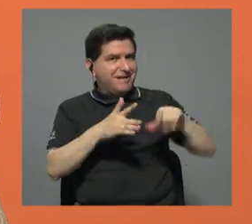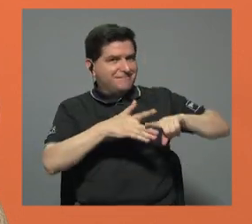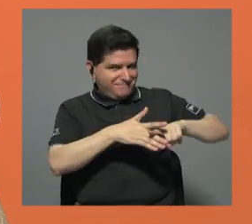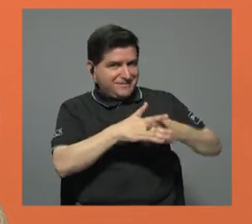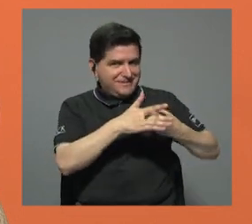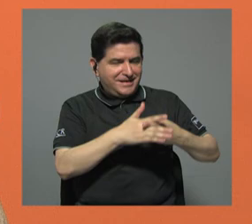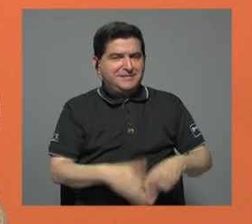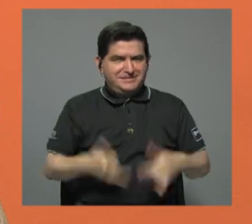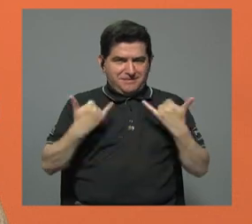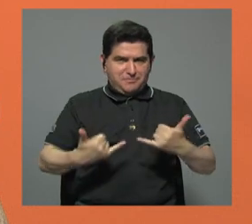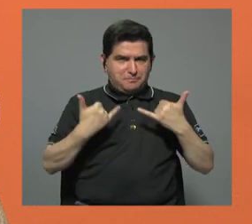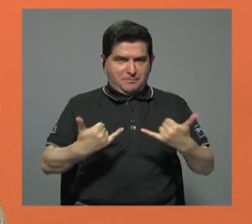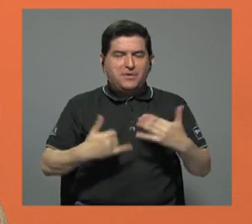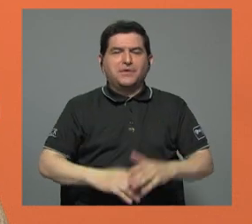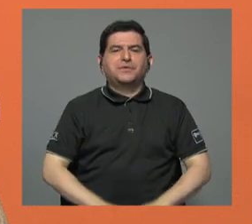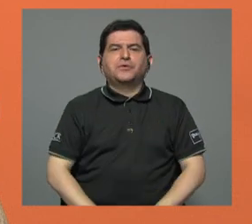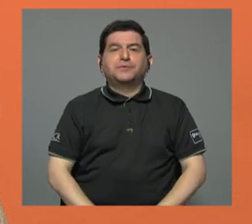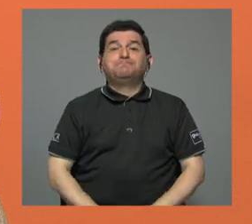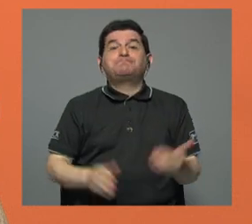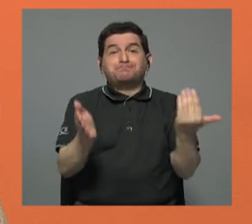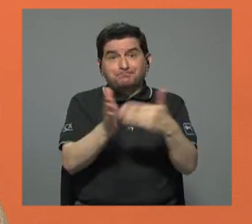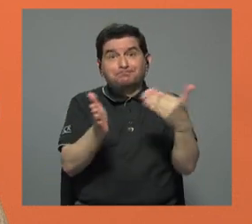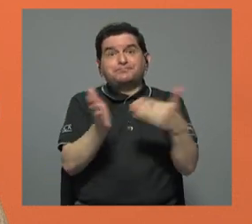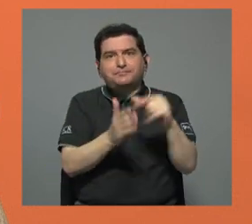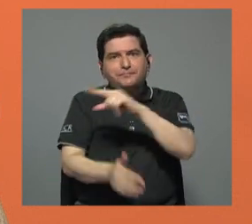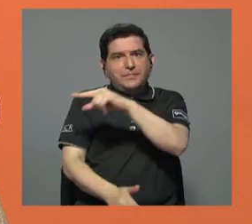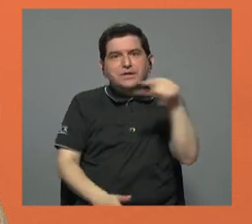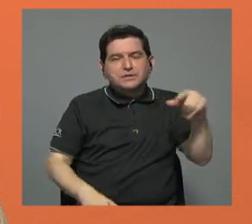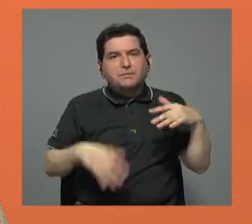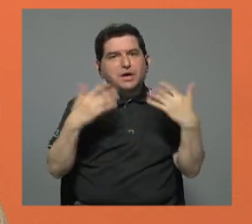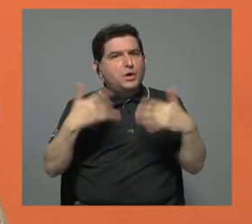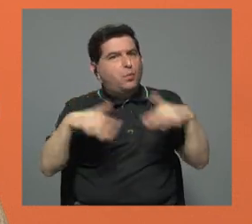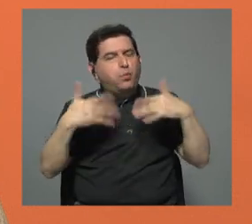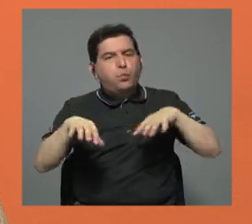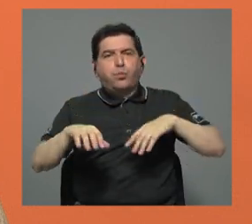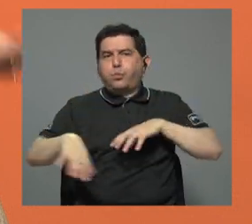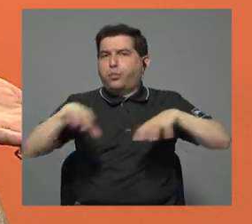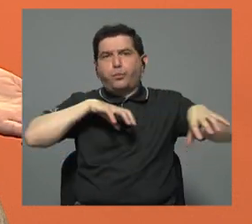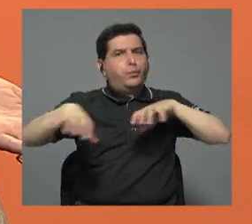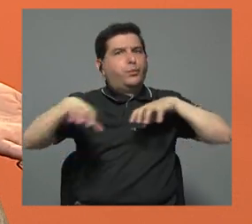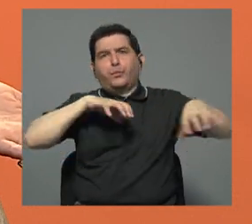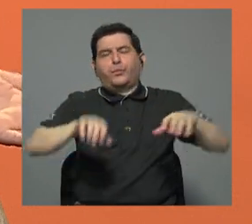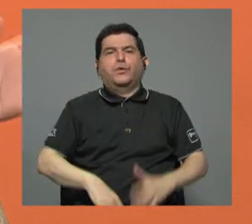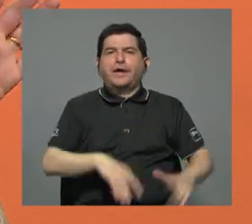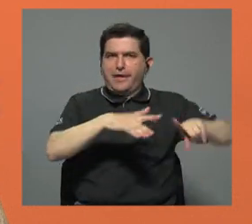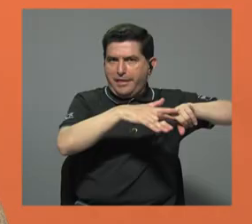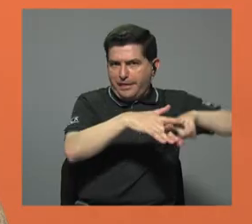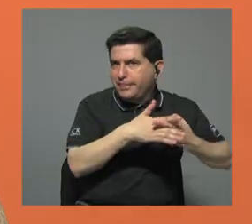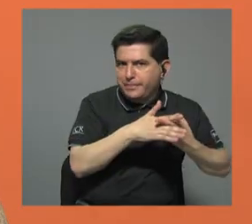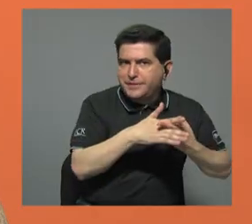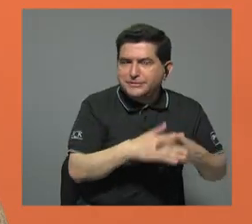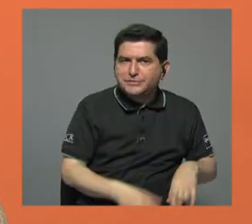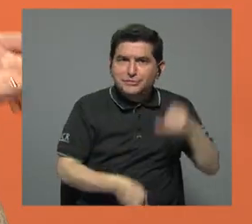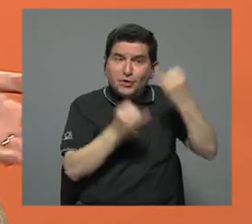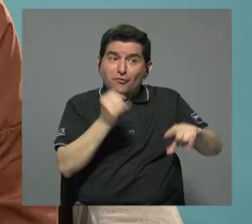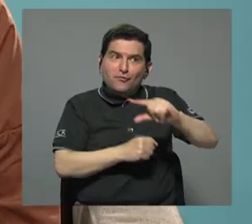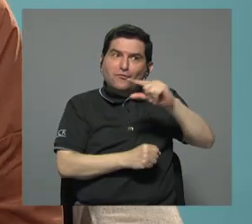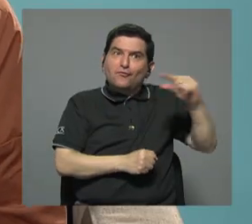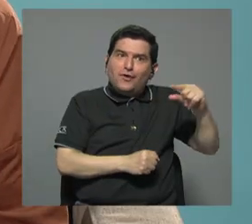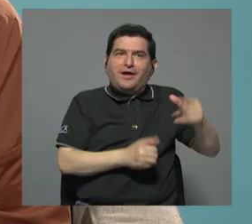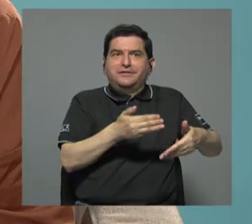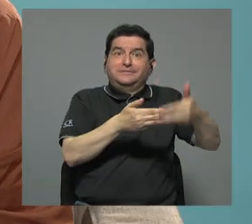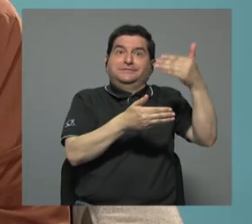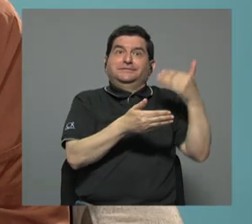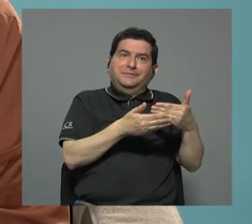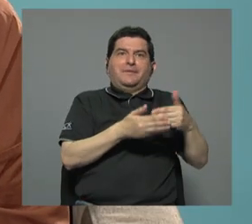en vivo que nuevamente una semana muy movida que arrancó desde el fin de semana hubo civil